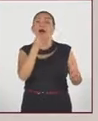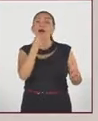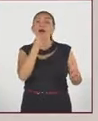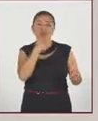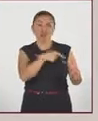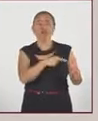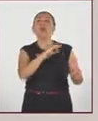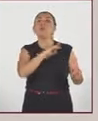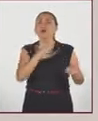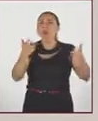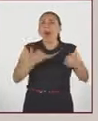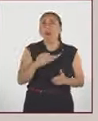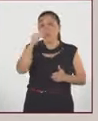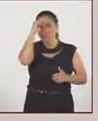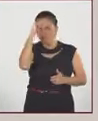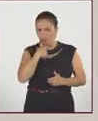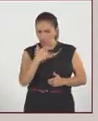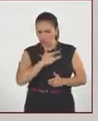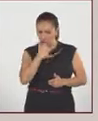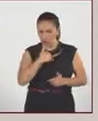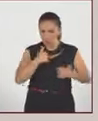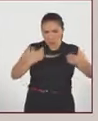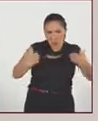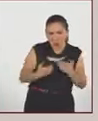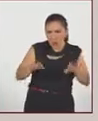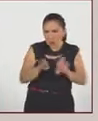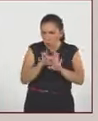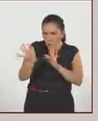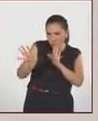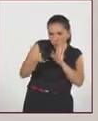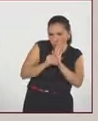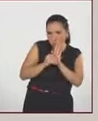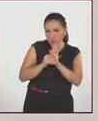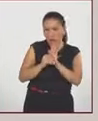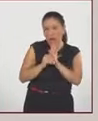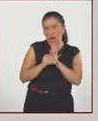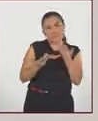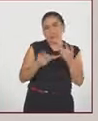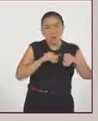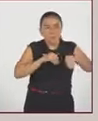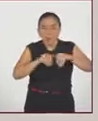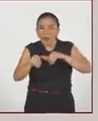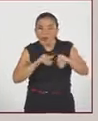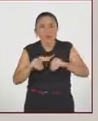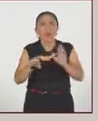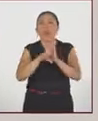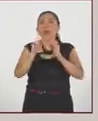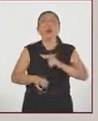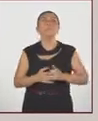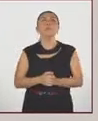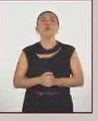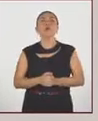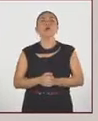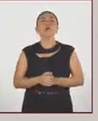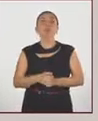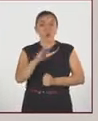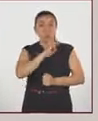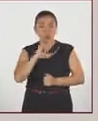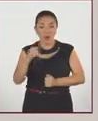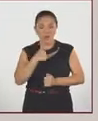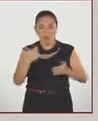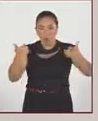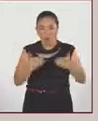de planificar movimientos o secuencias de movimientos más específicas, ¿no? Como por poder decir, ahora puedes hacer